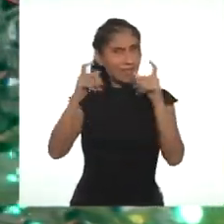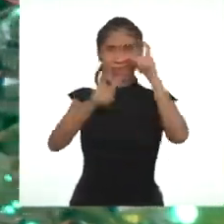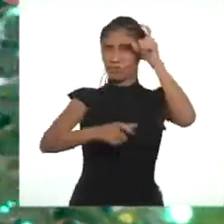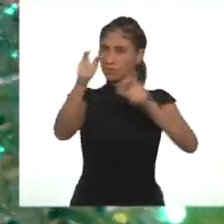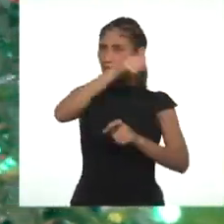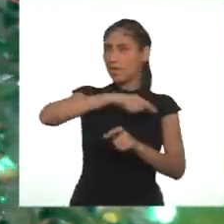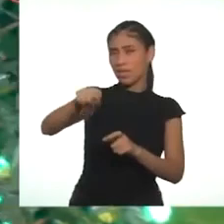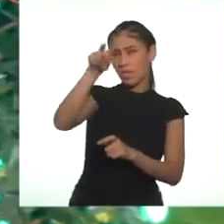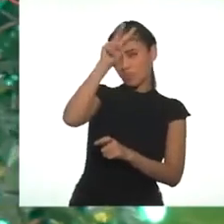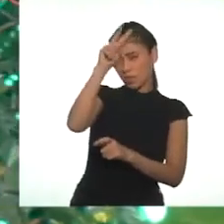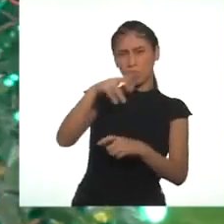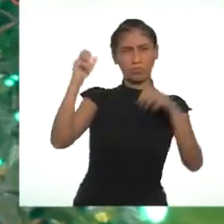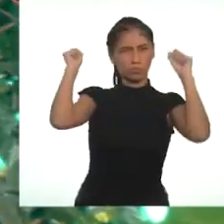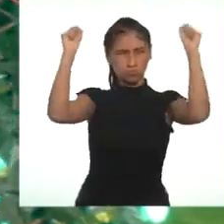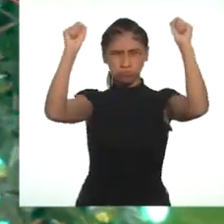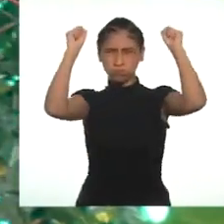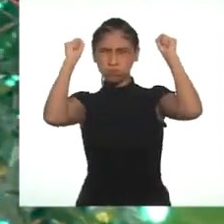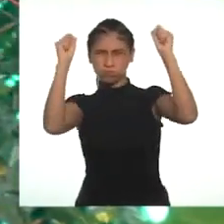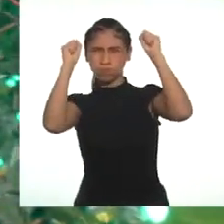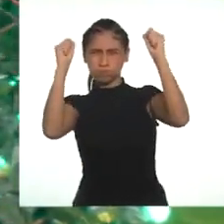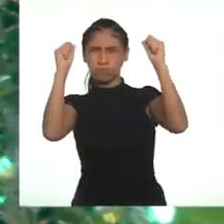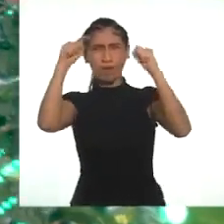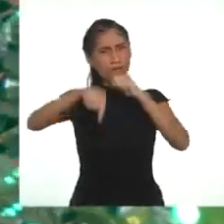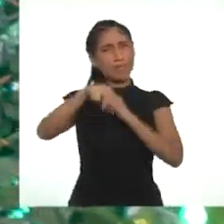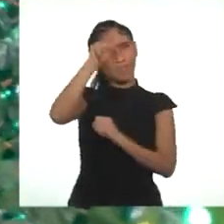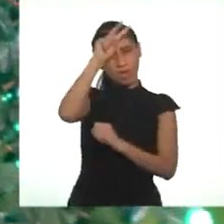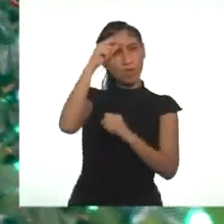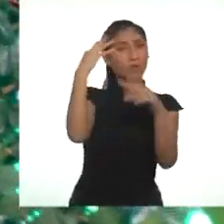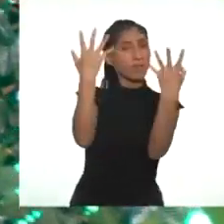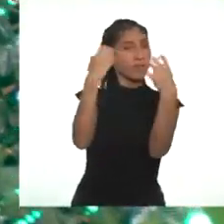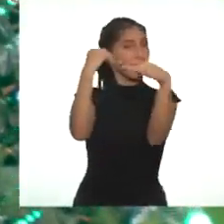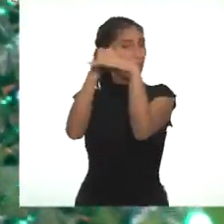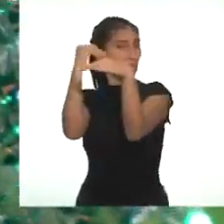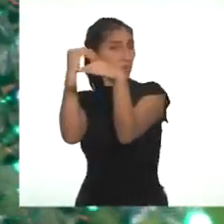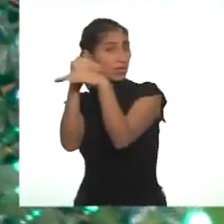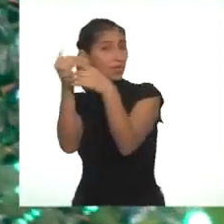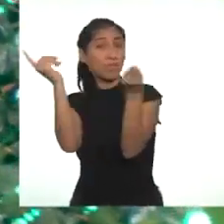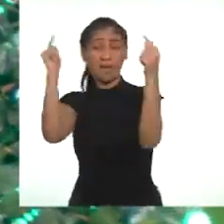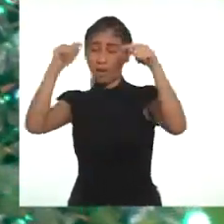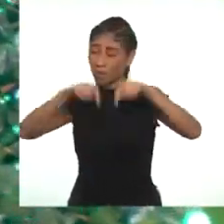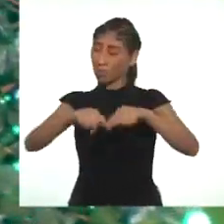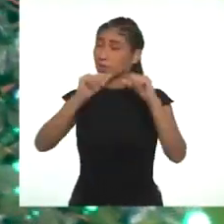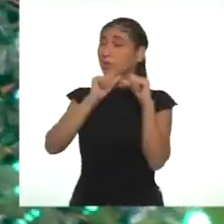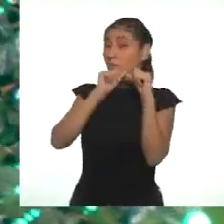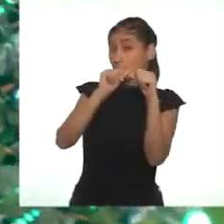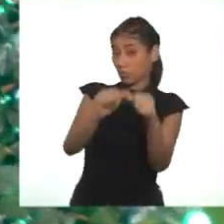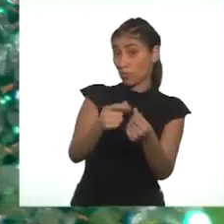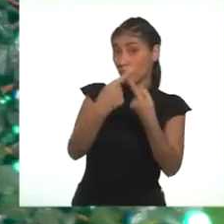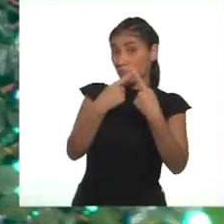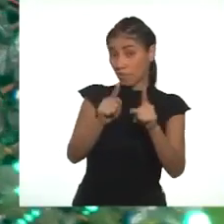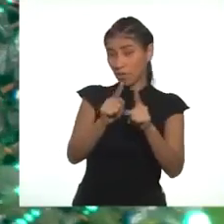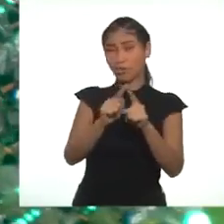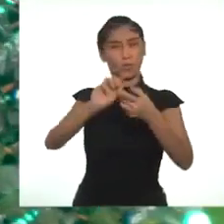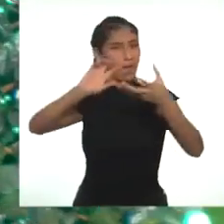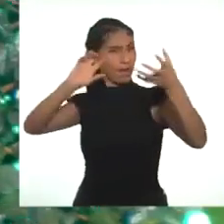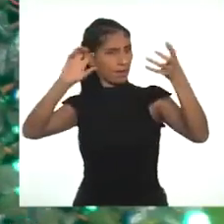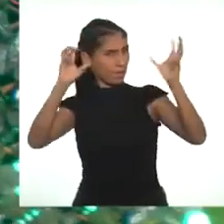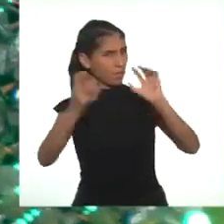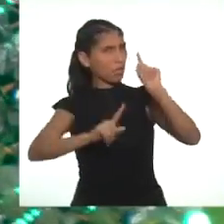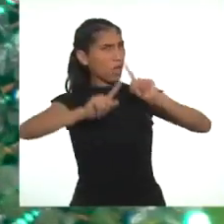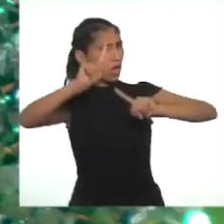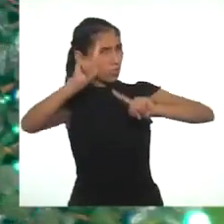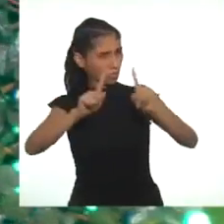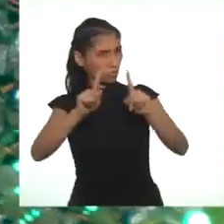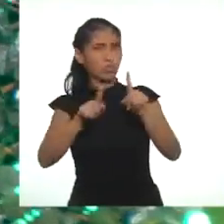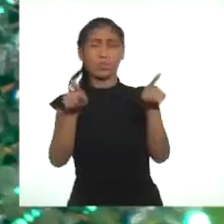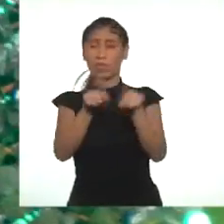peruanos buscaban un país más justo y digno. Hoy, muchos de los retos de ese tiempo permanecen. Las circunstancias son